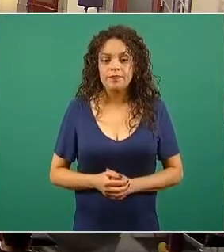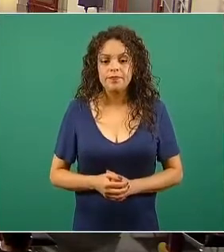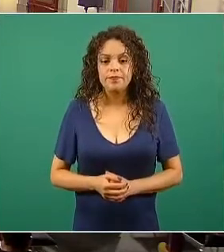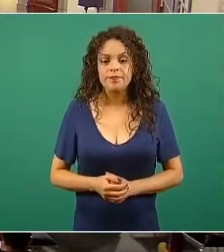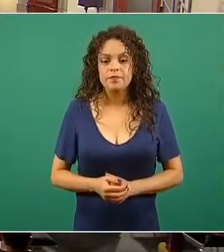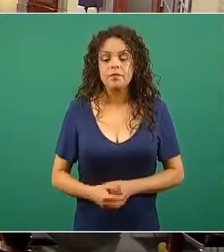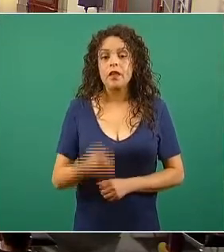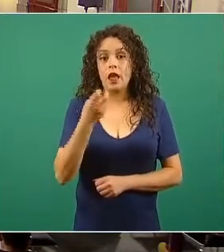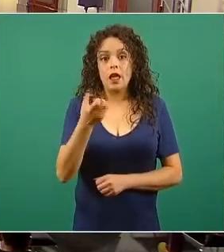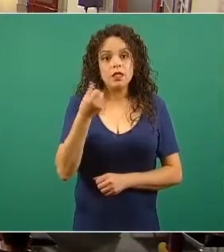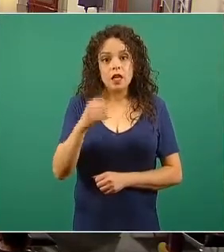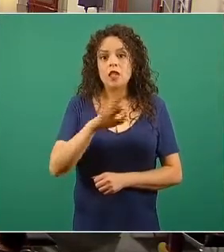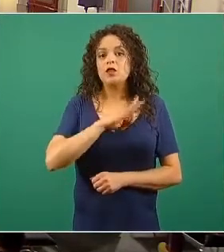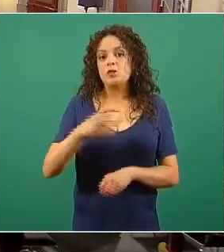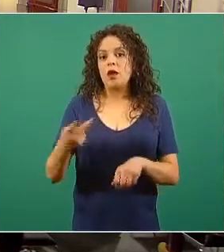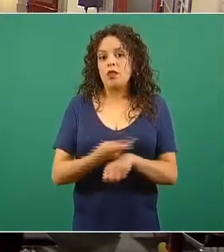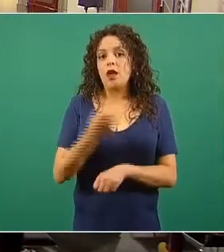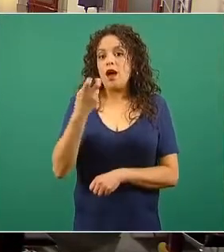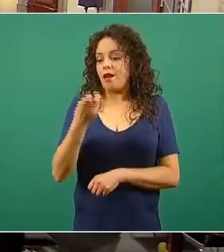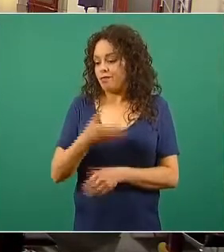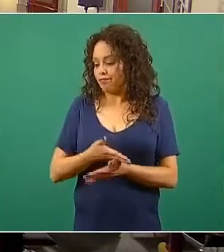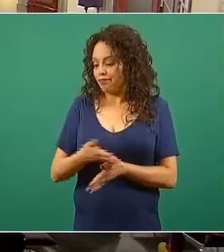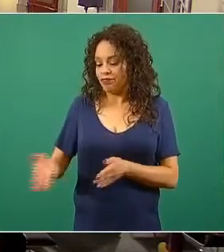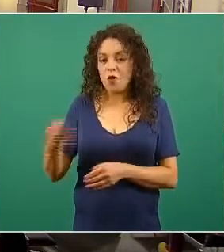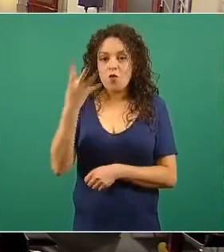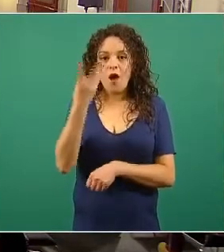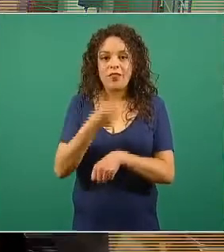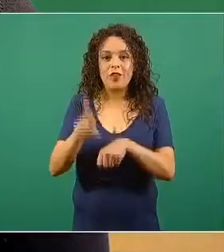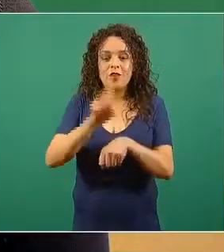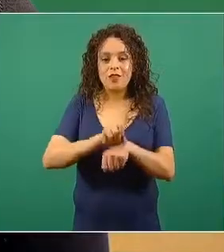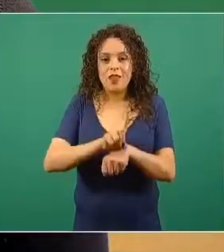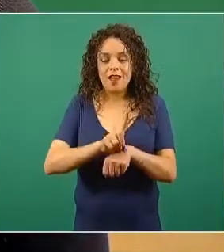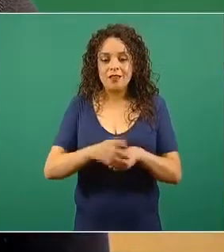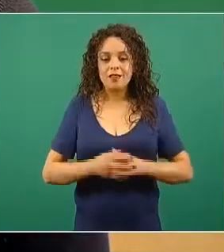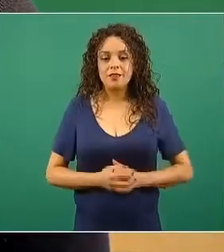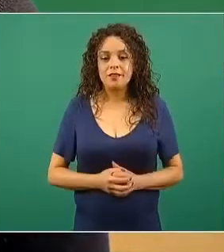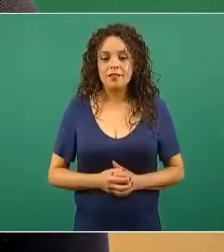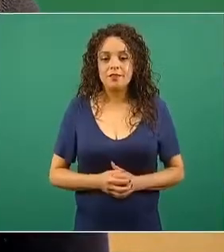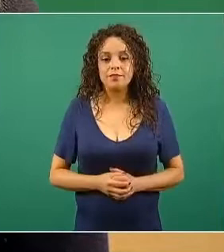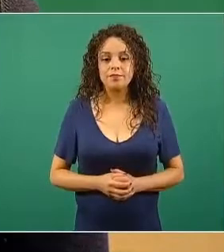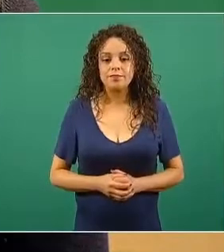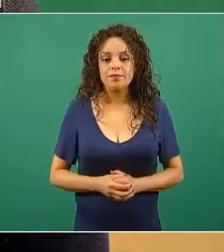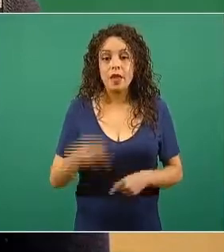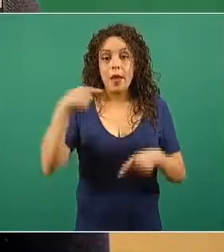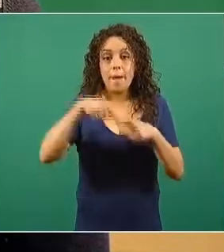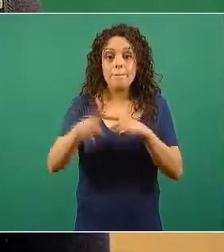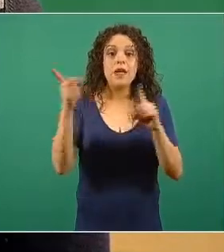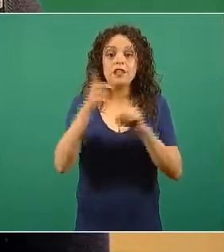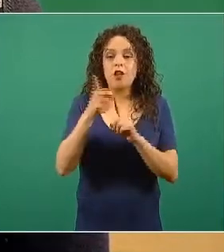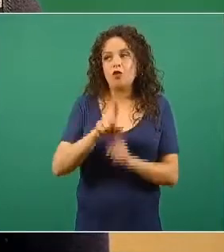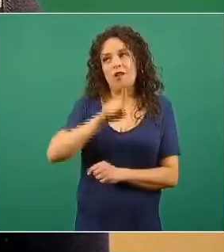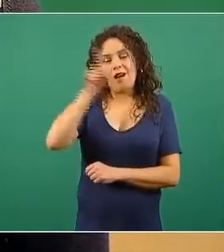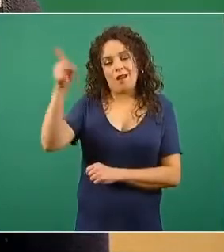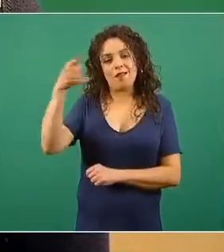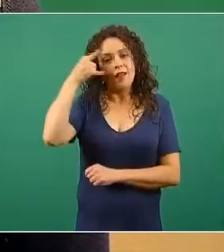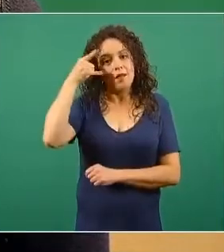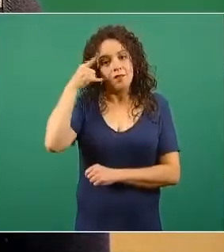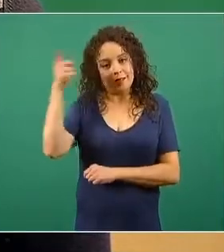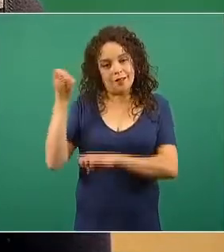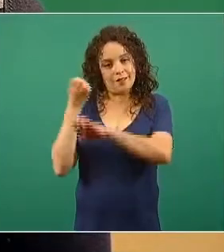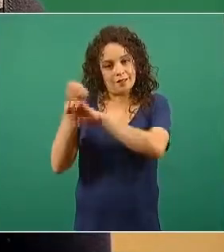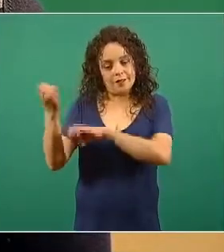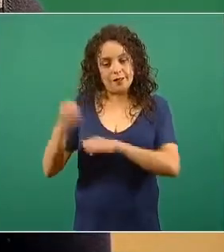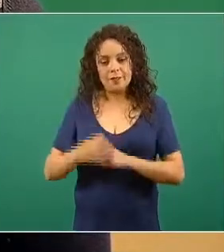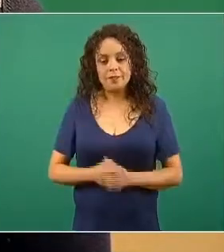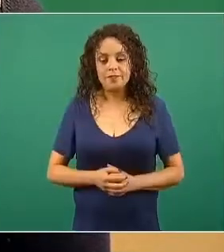estos 4 días del operativo que se va a tener obviamente en Campeche. La revisión de los padrones